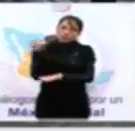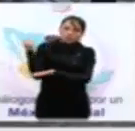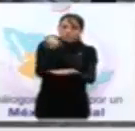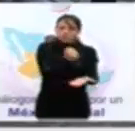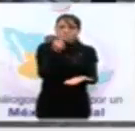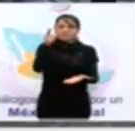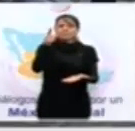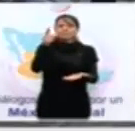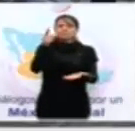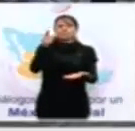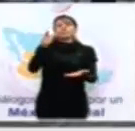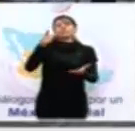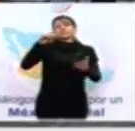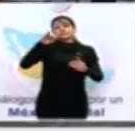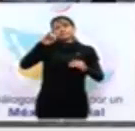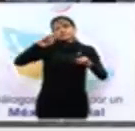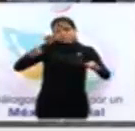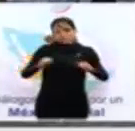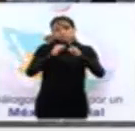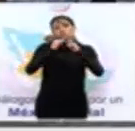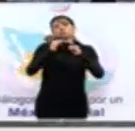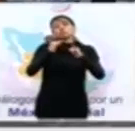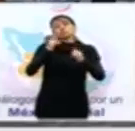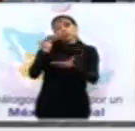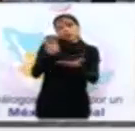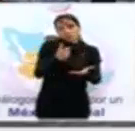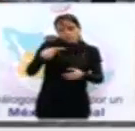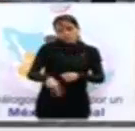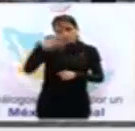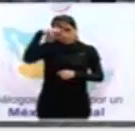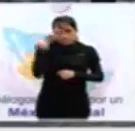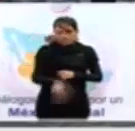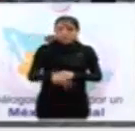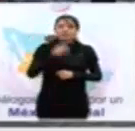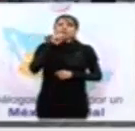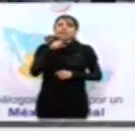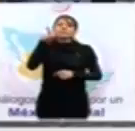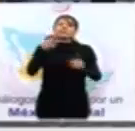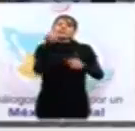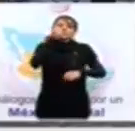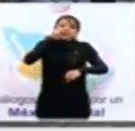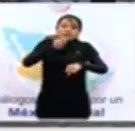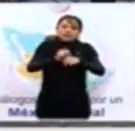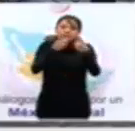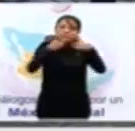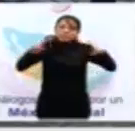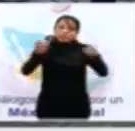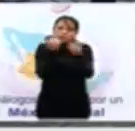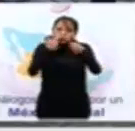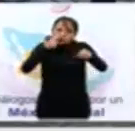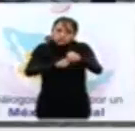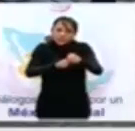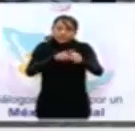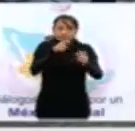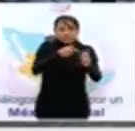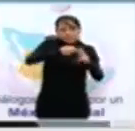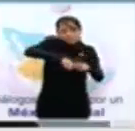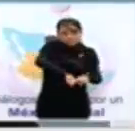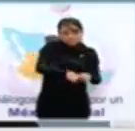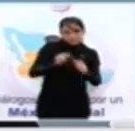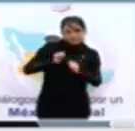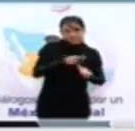y la licenciatura en Economía por el Instituto Tecnológico Autónomo de México, director general de Evaluación y Monitoreo